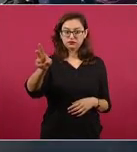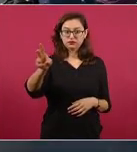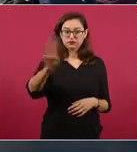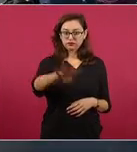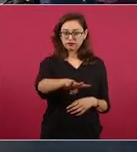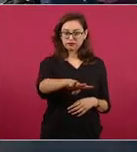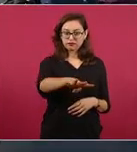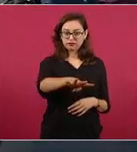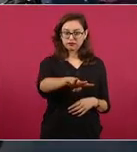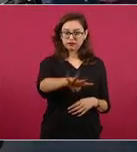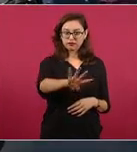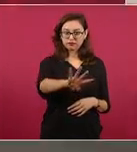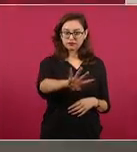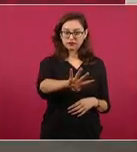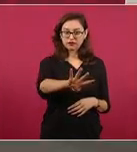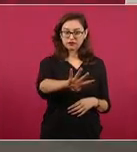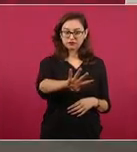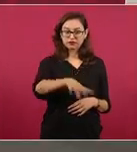cuatro.